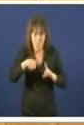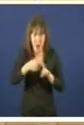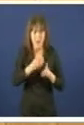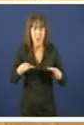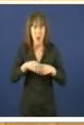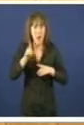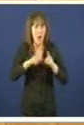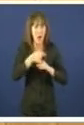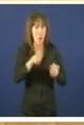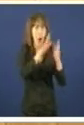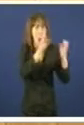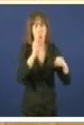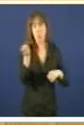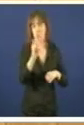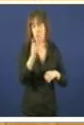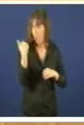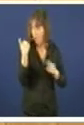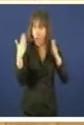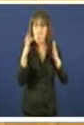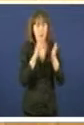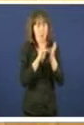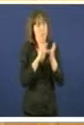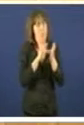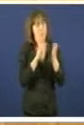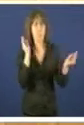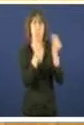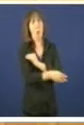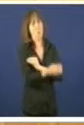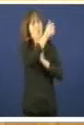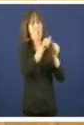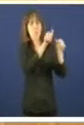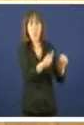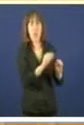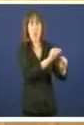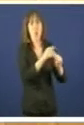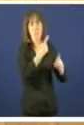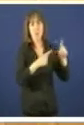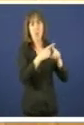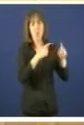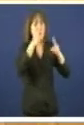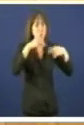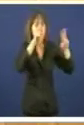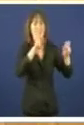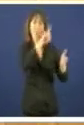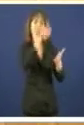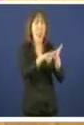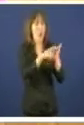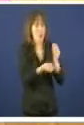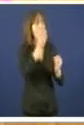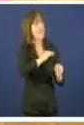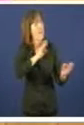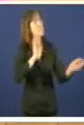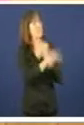Mantínemos serias diferencias en relación con o modelo de medios públicos, en relación con a lingua e non se abordaran